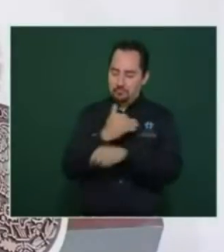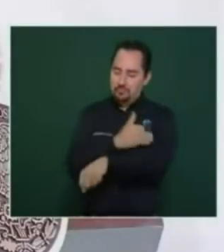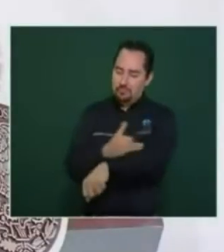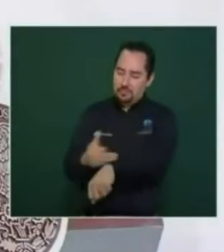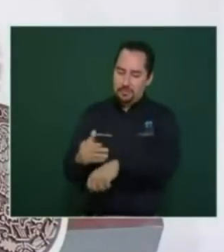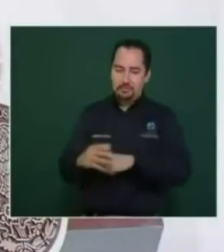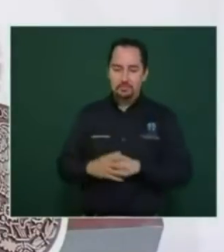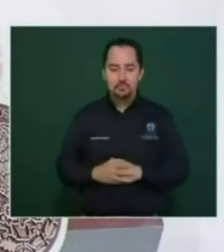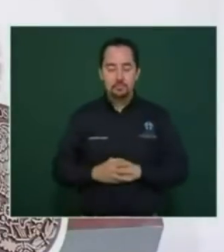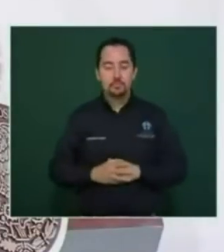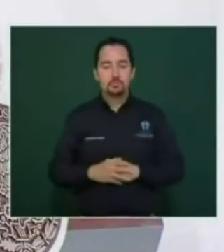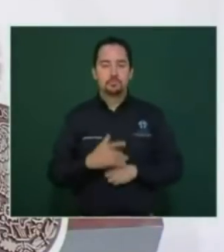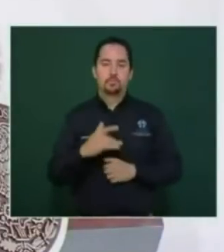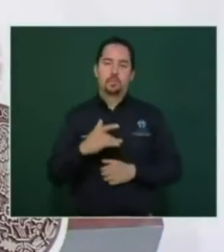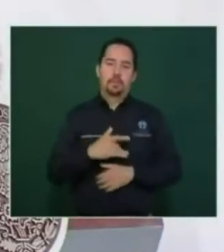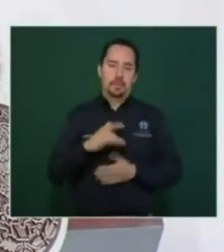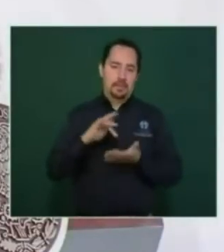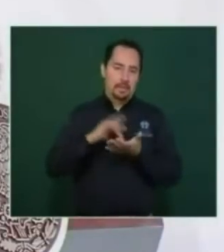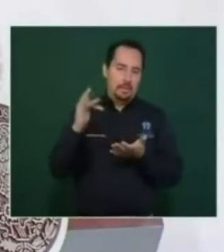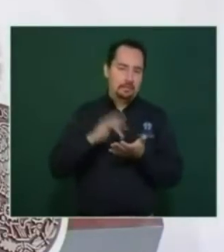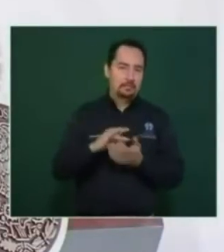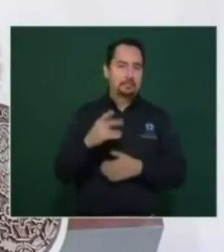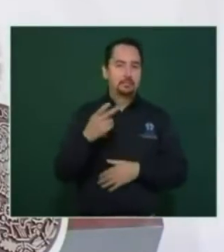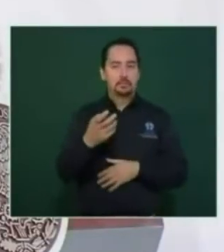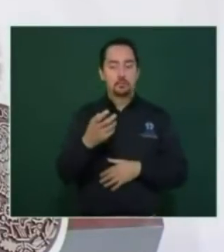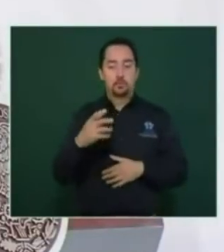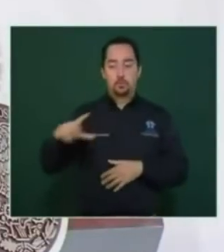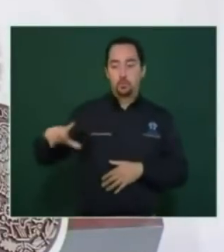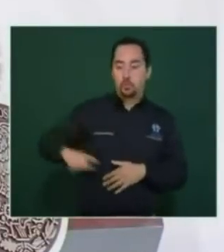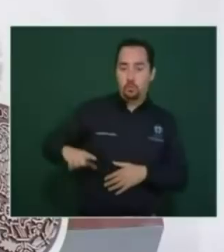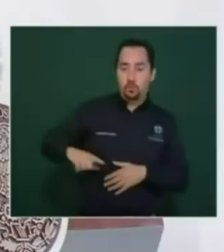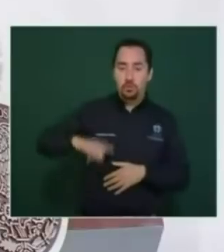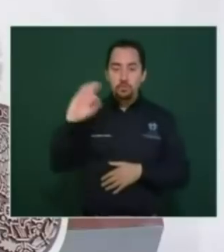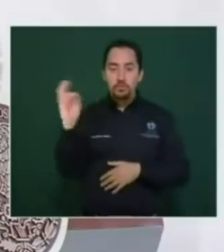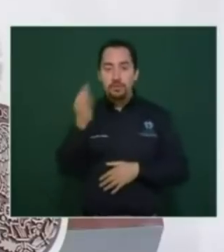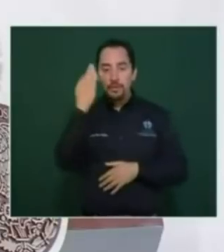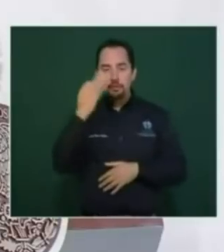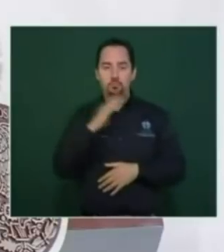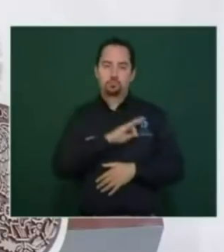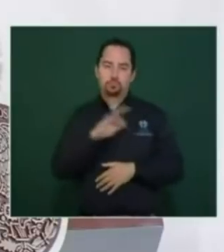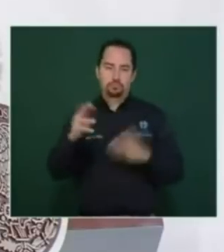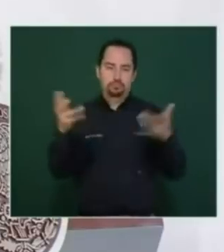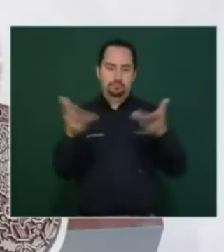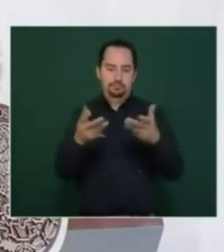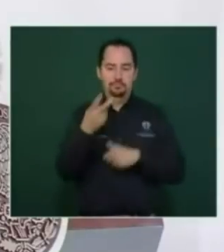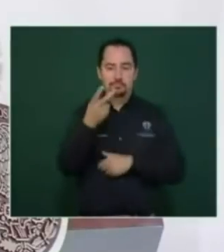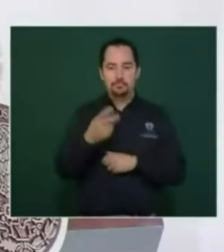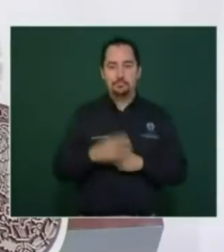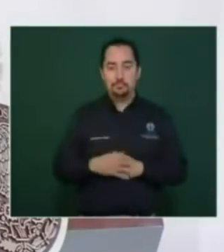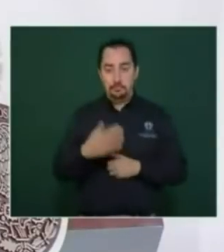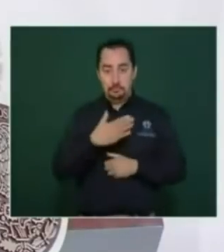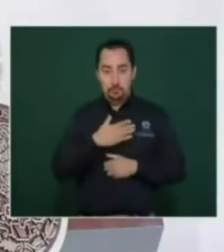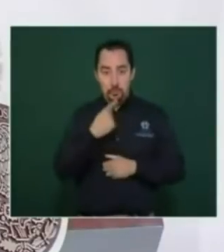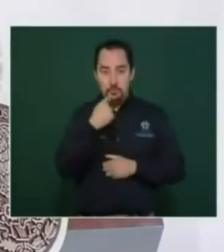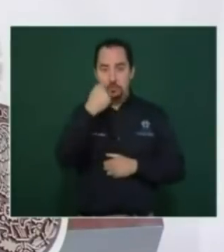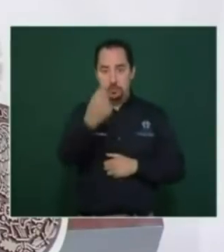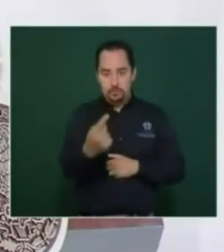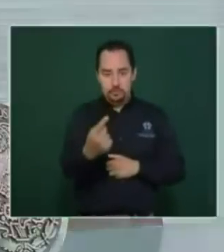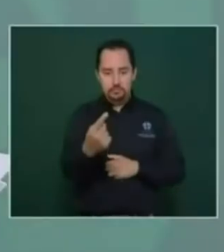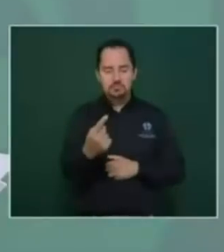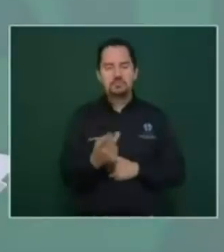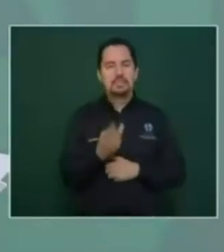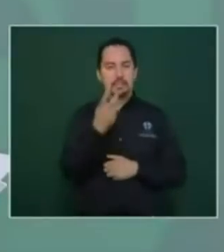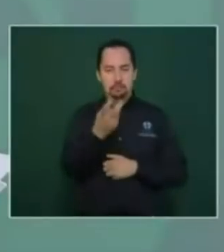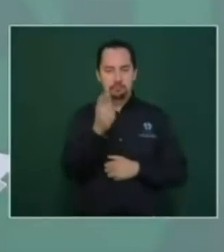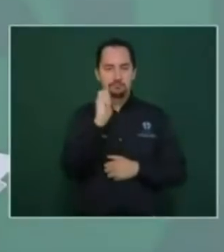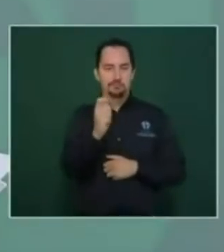Agradezco profundamente la buena disposición del gobierno federal para hacerlo posible, porque como ya lo dije, de eso se